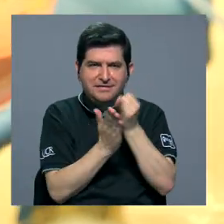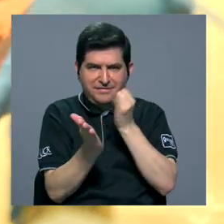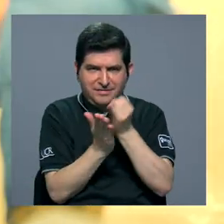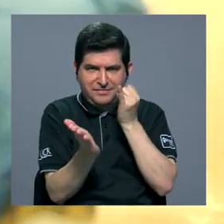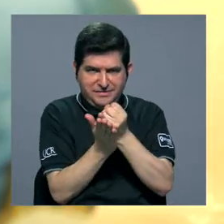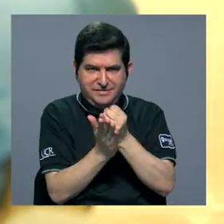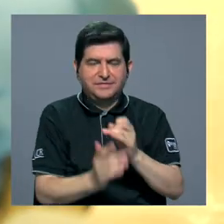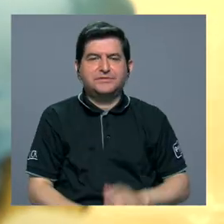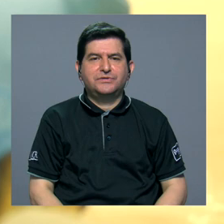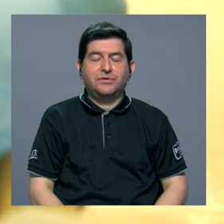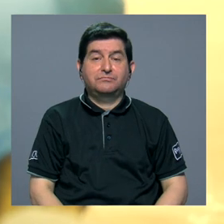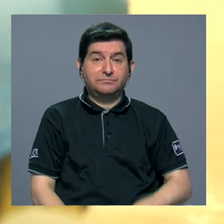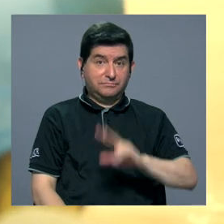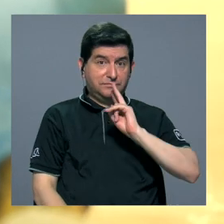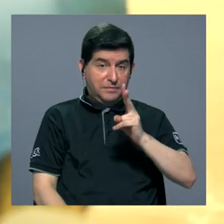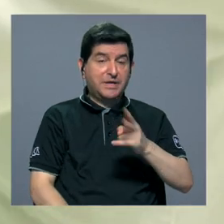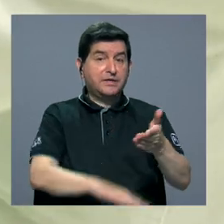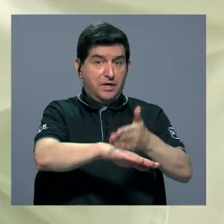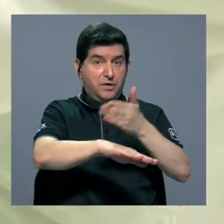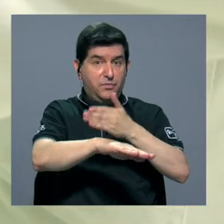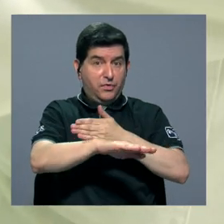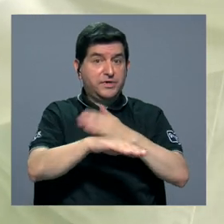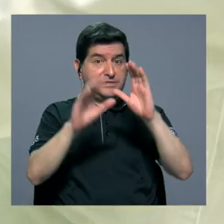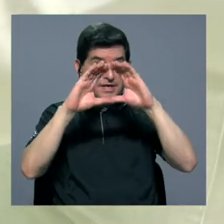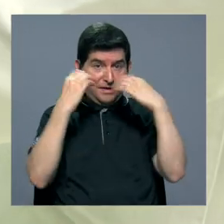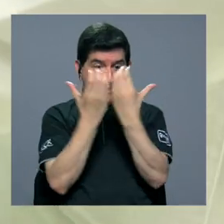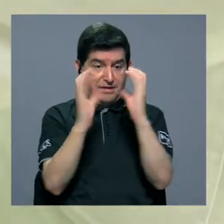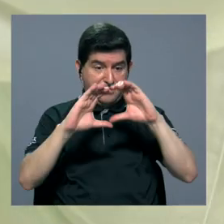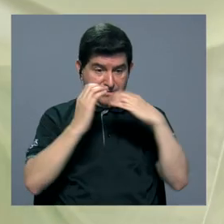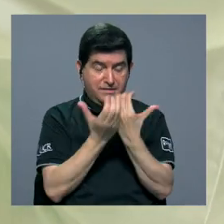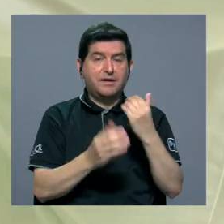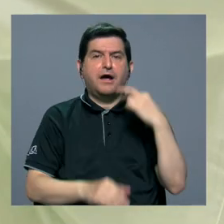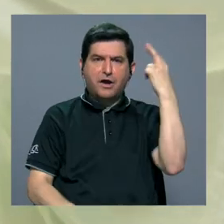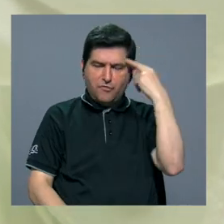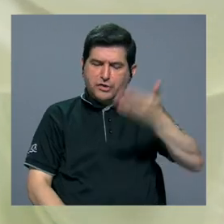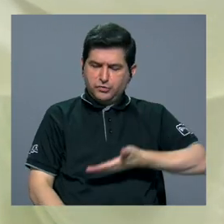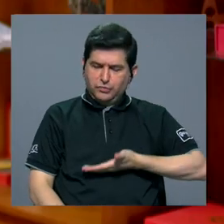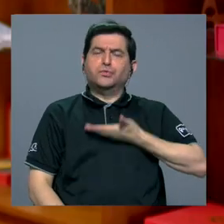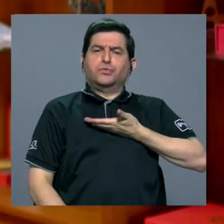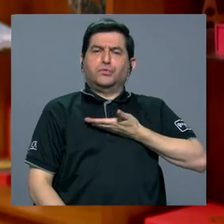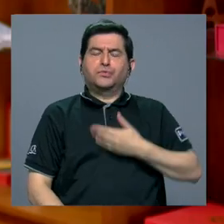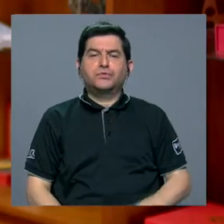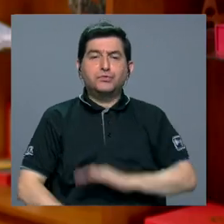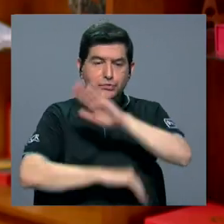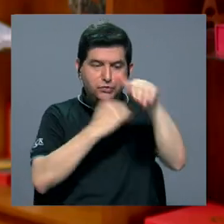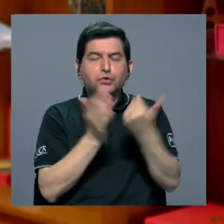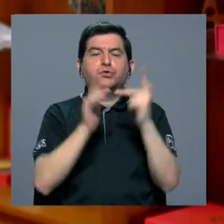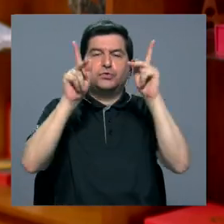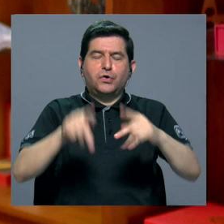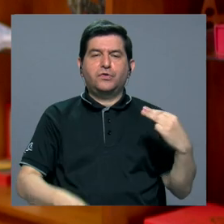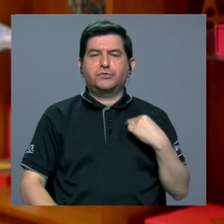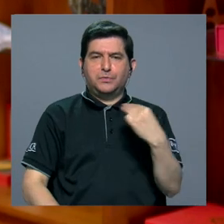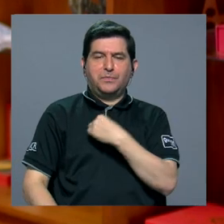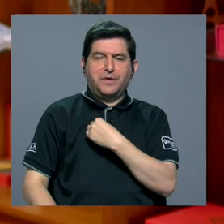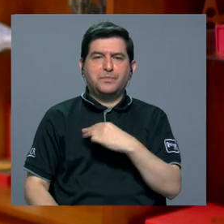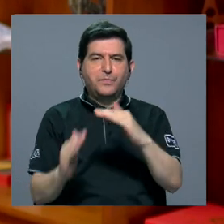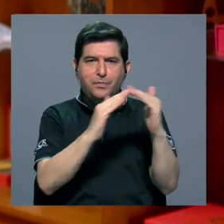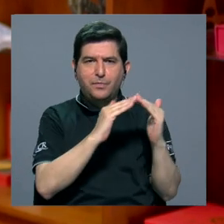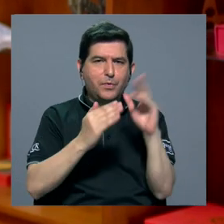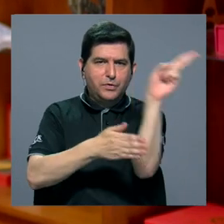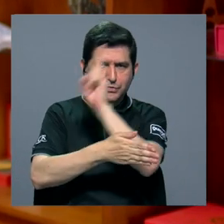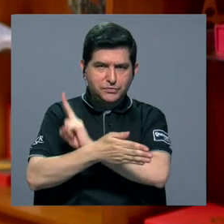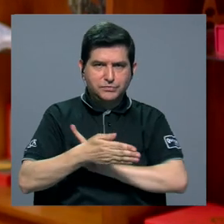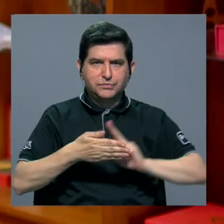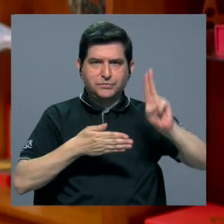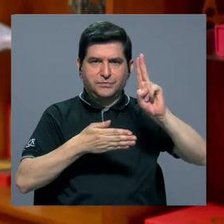investigación. Ciertamente, mejorar en la clasificación representa un motivo de orgullo para todas las personas que integramos la